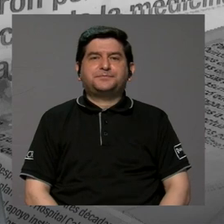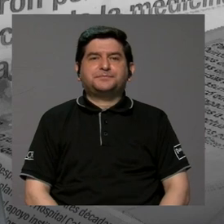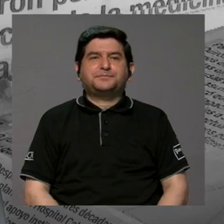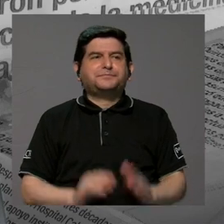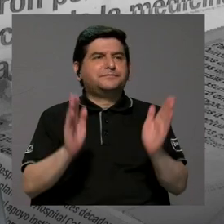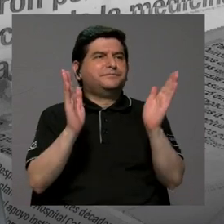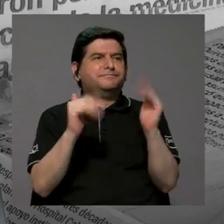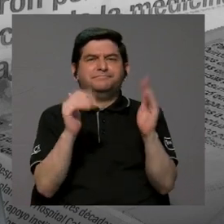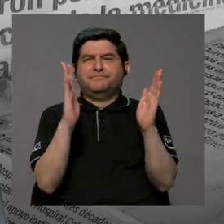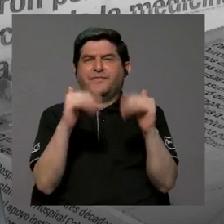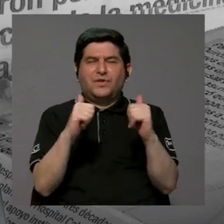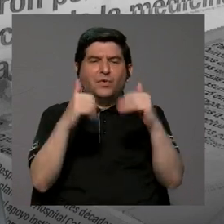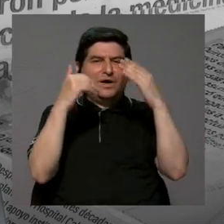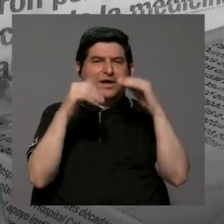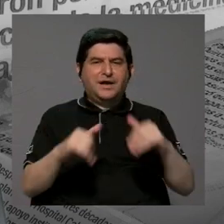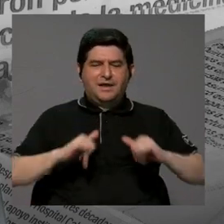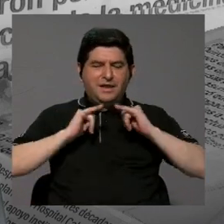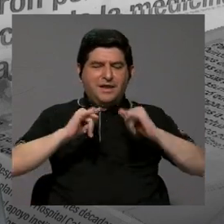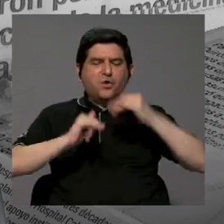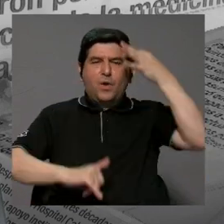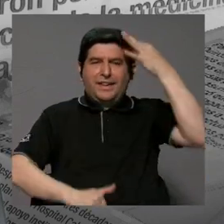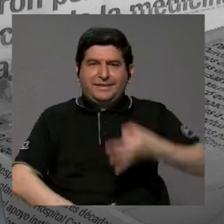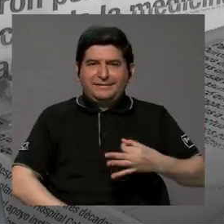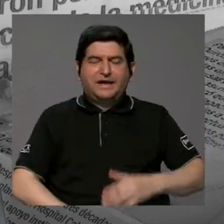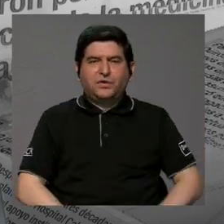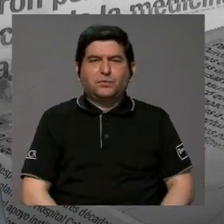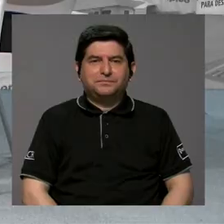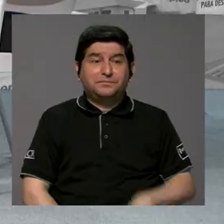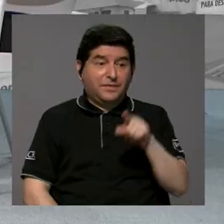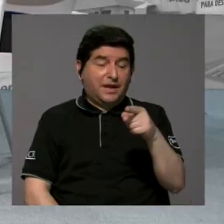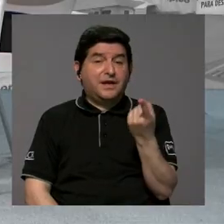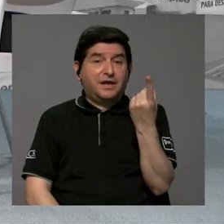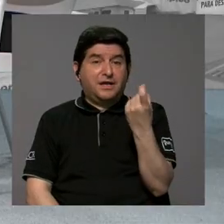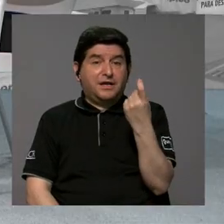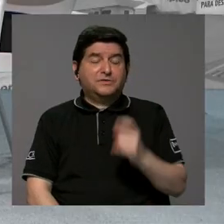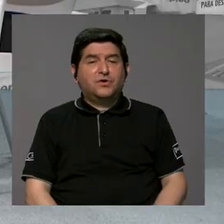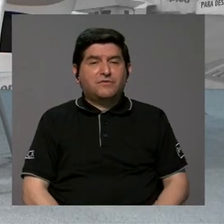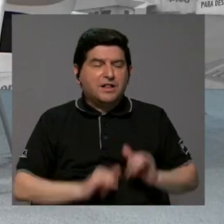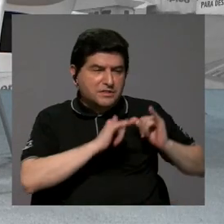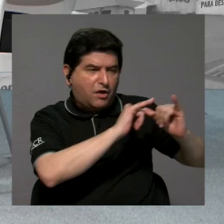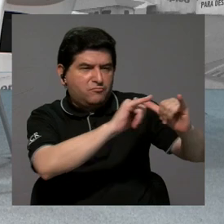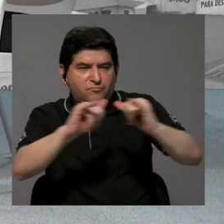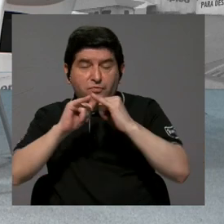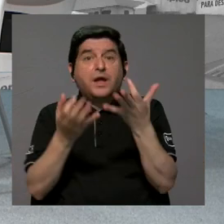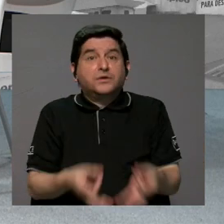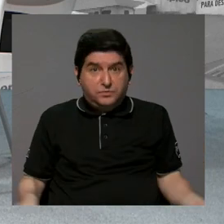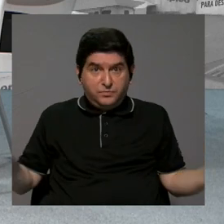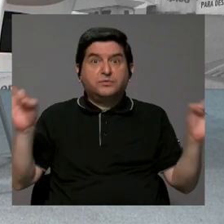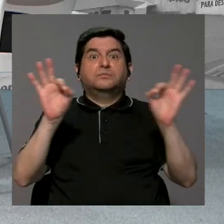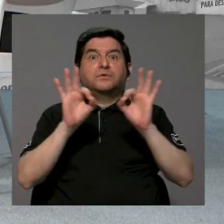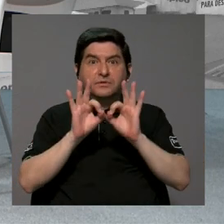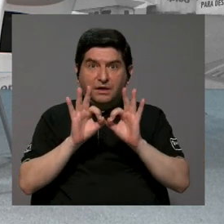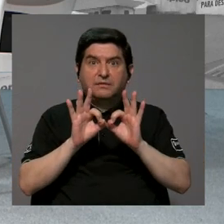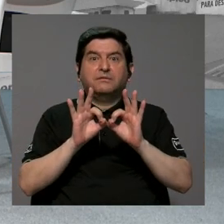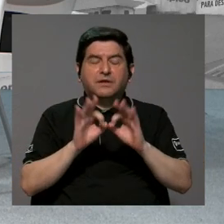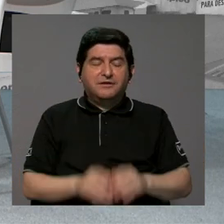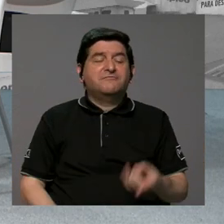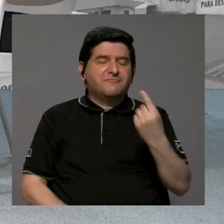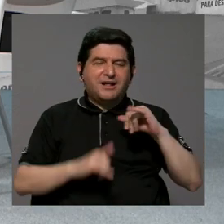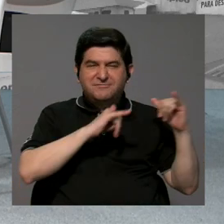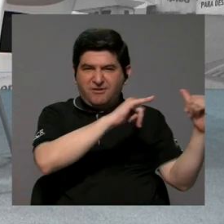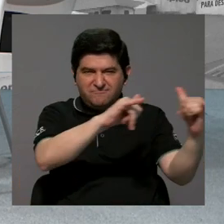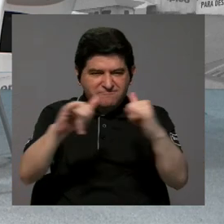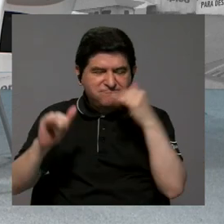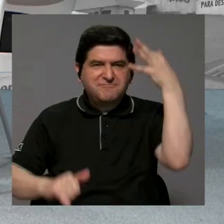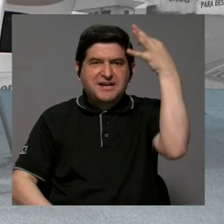No hay, digamos, uniformidad en los criterios, ¿verdad? Que eso falta estandarizar. Eso sí es importante. Falta